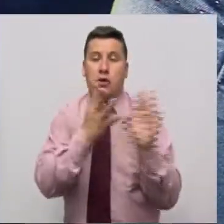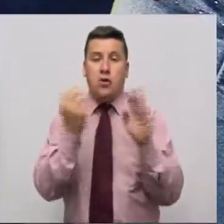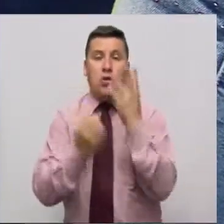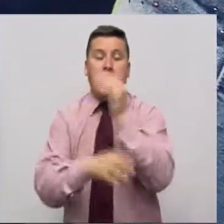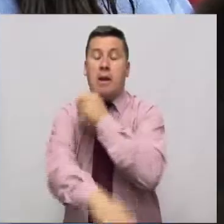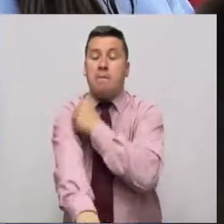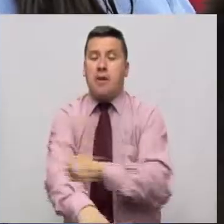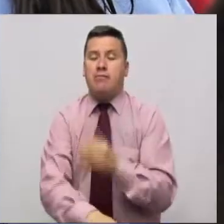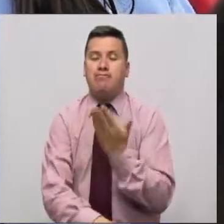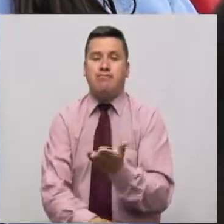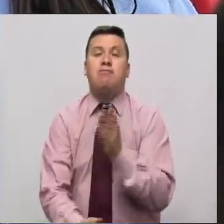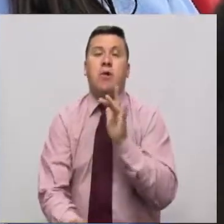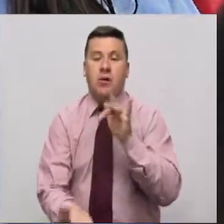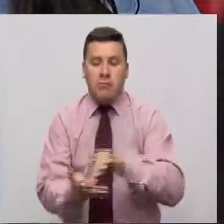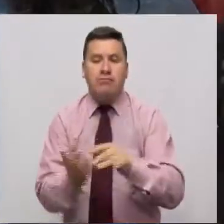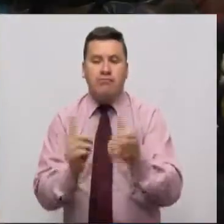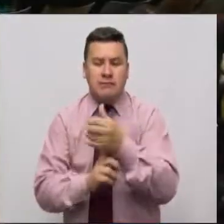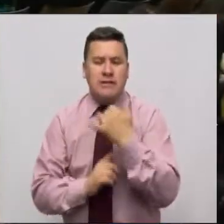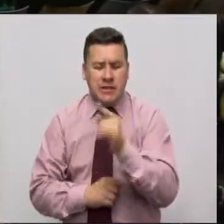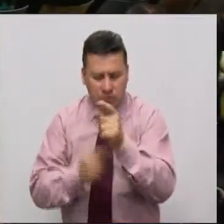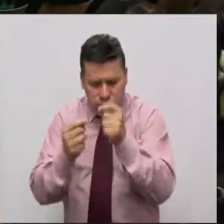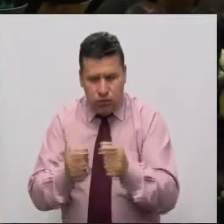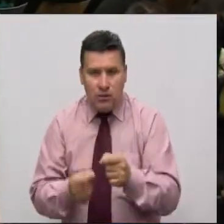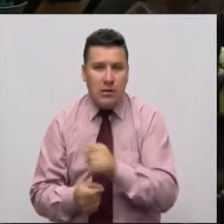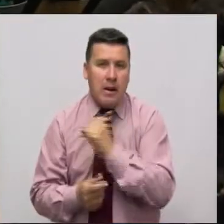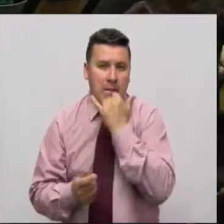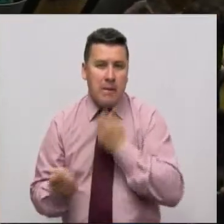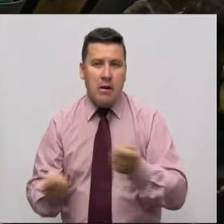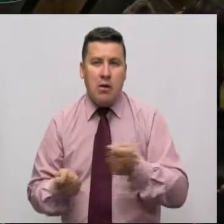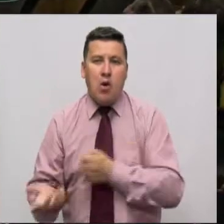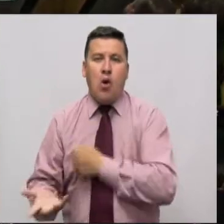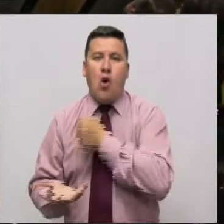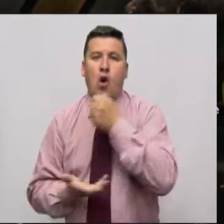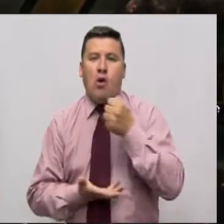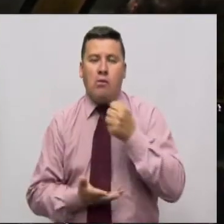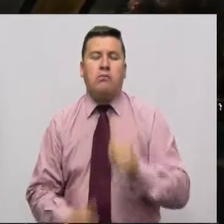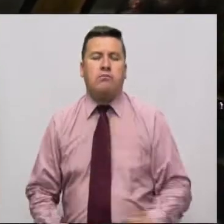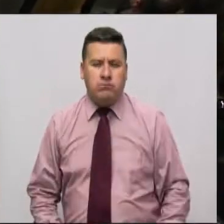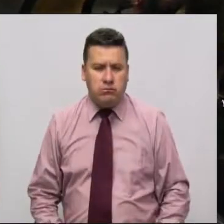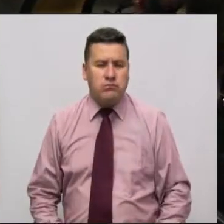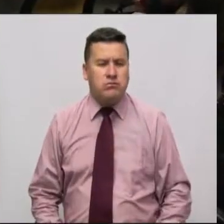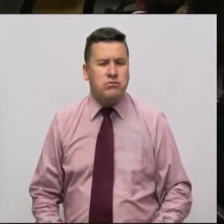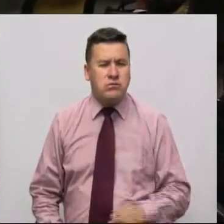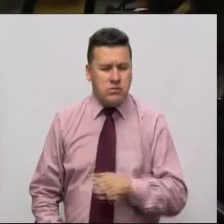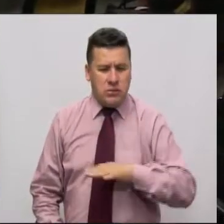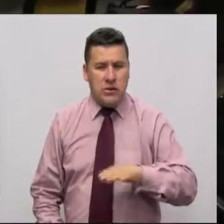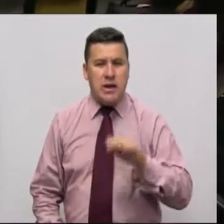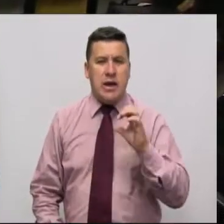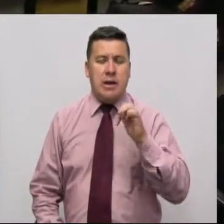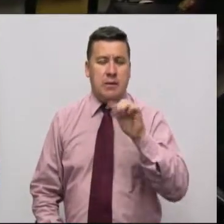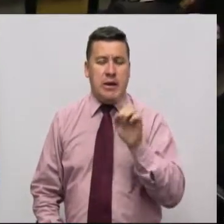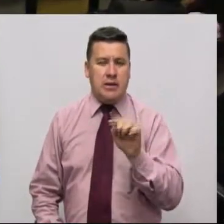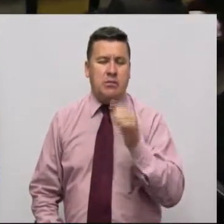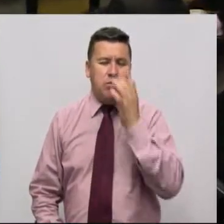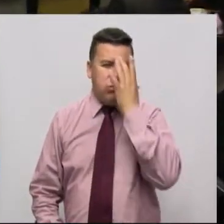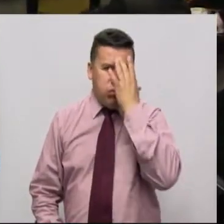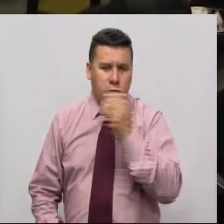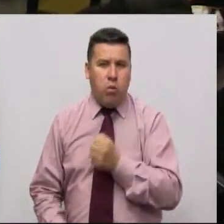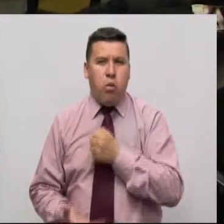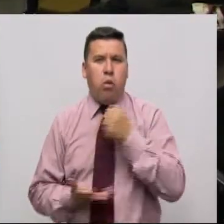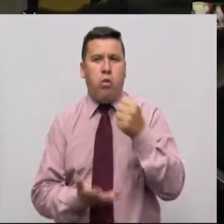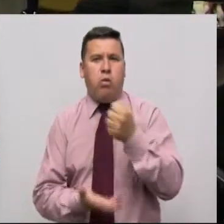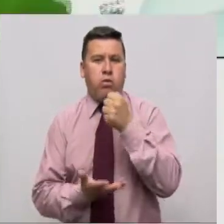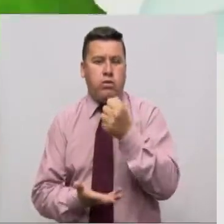millones de pesos. Olas de irregularidades en el manejo de los recursos públicos por parte de las EPS